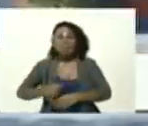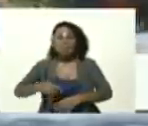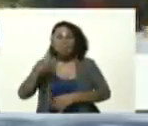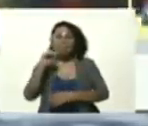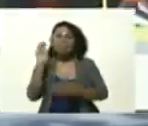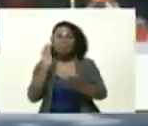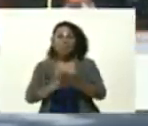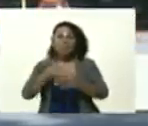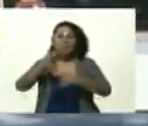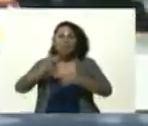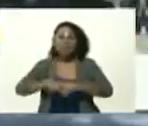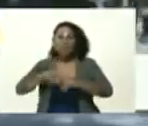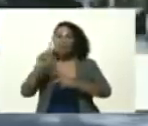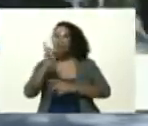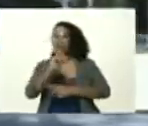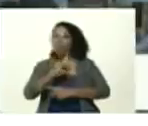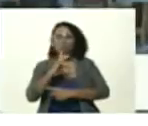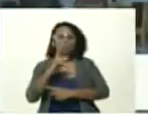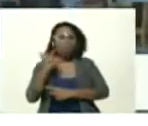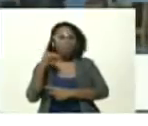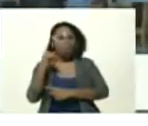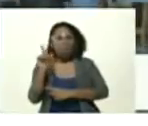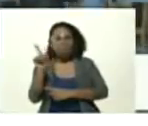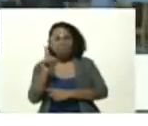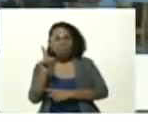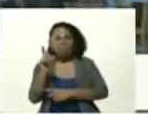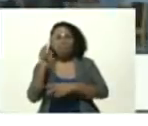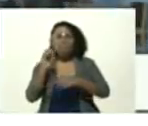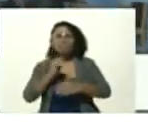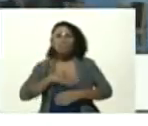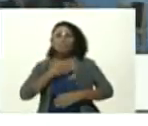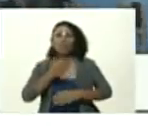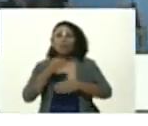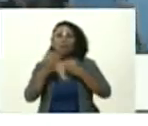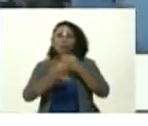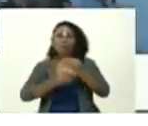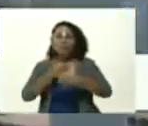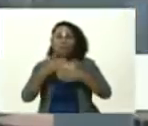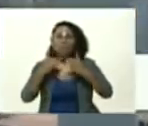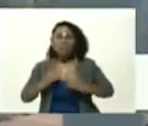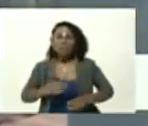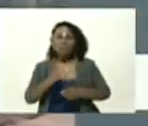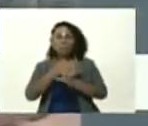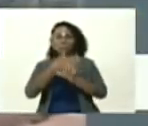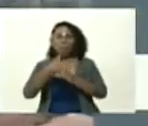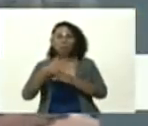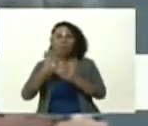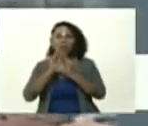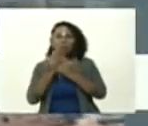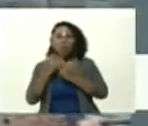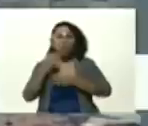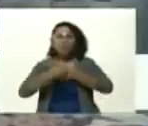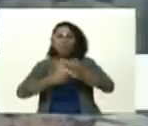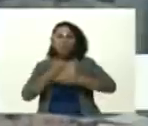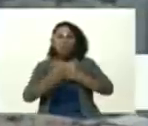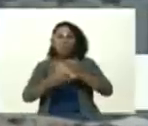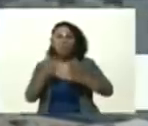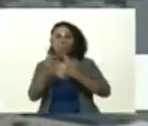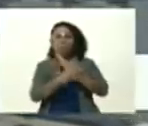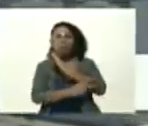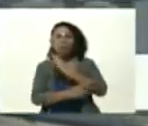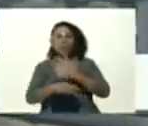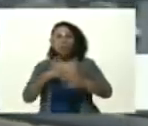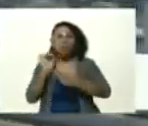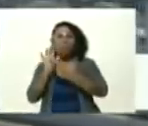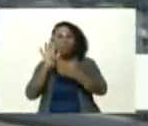sillas de galería que no habían en el obelisco para poder descansar y compartir en familia. Realizamos un parque temático donde